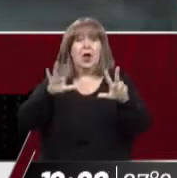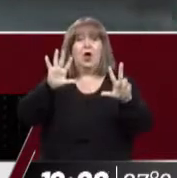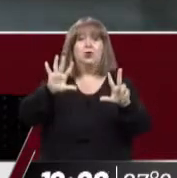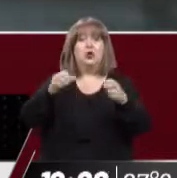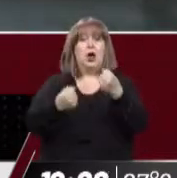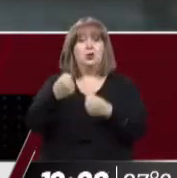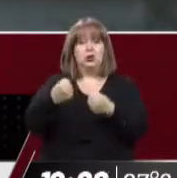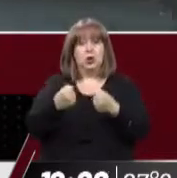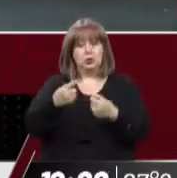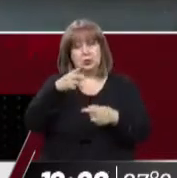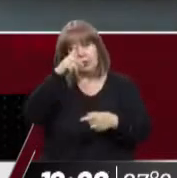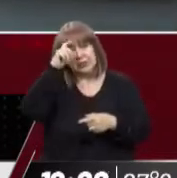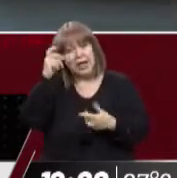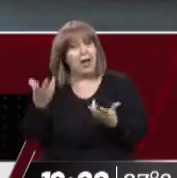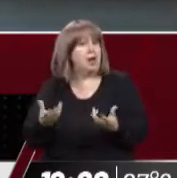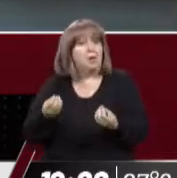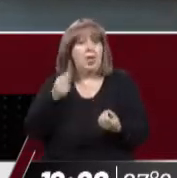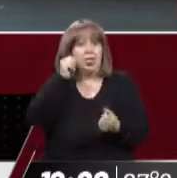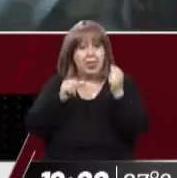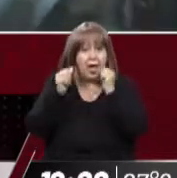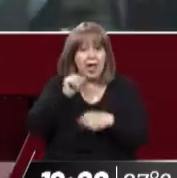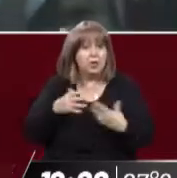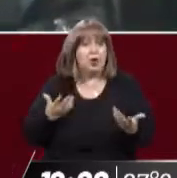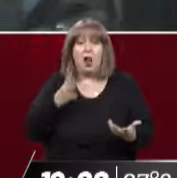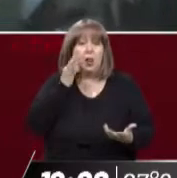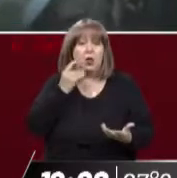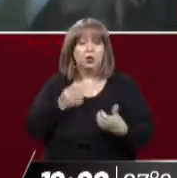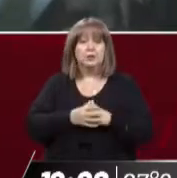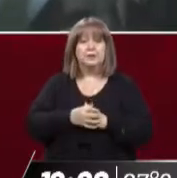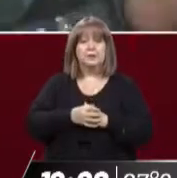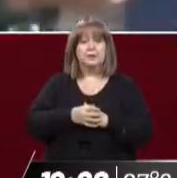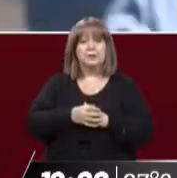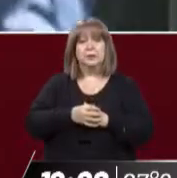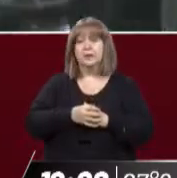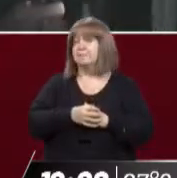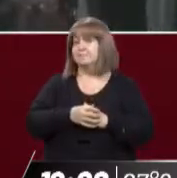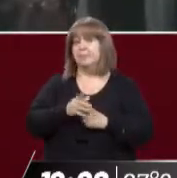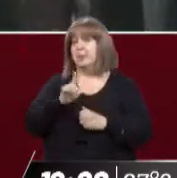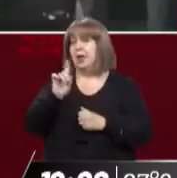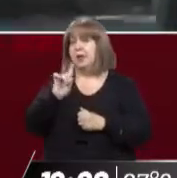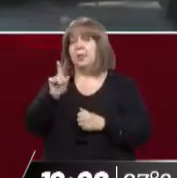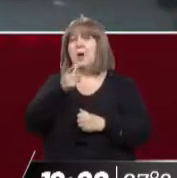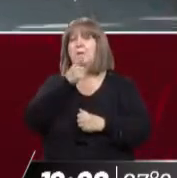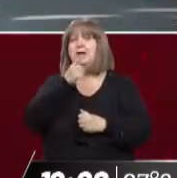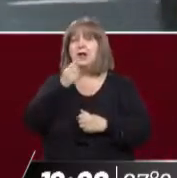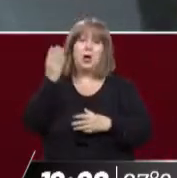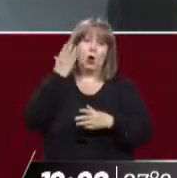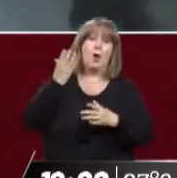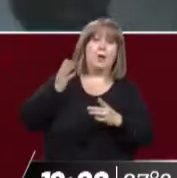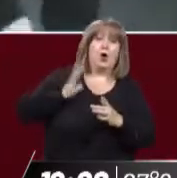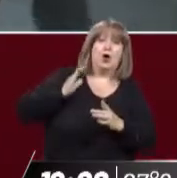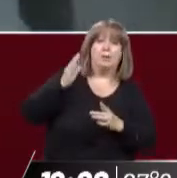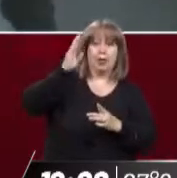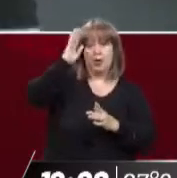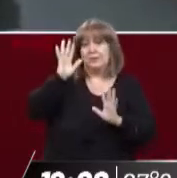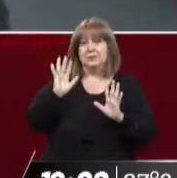fueron trasladadas al hospital, si alguna con alguna herida de consideración? Tengo entendido que no, que solo son golpes. Chicos, no los quiero